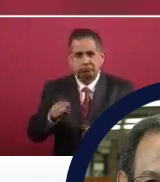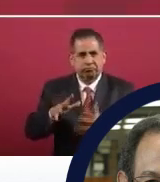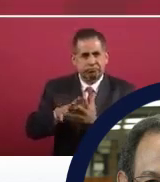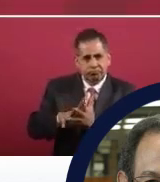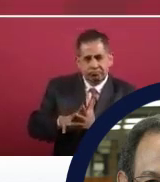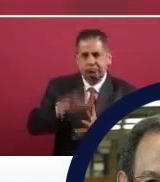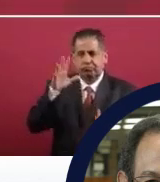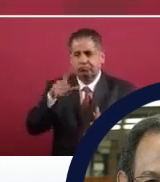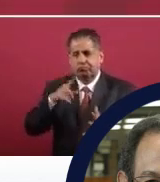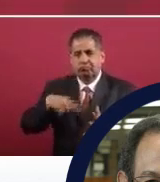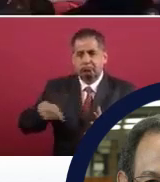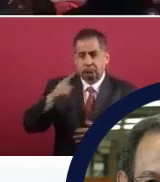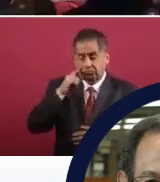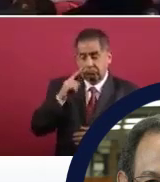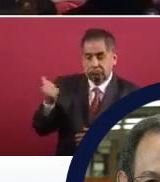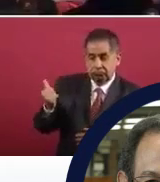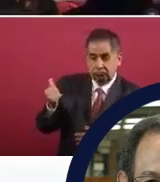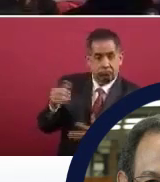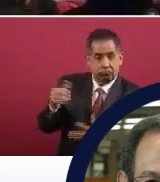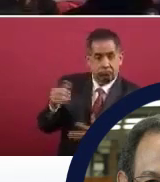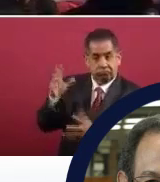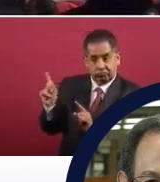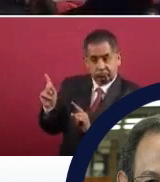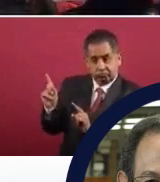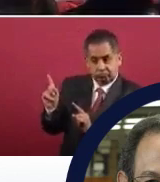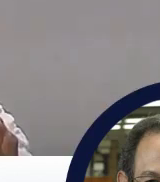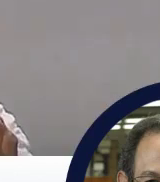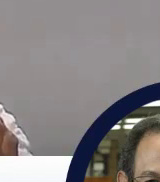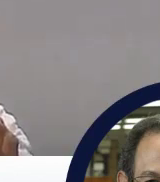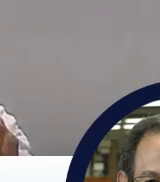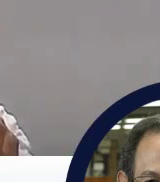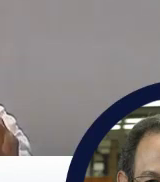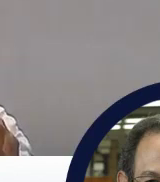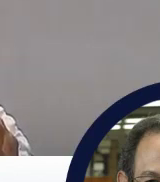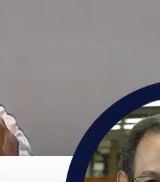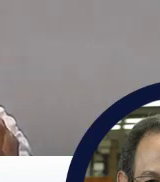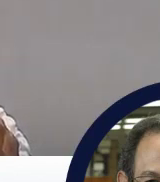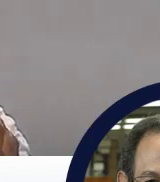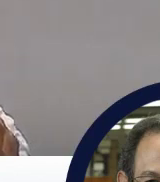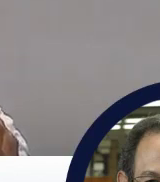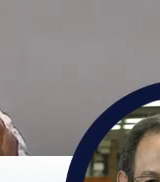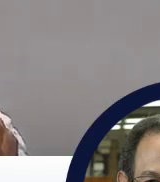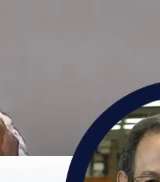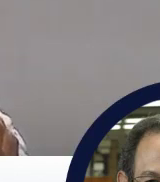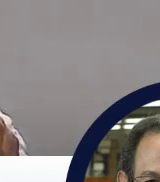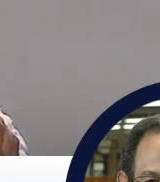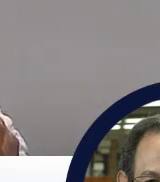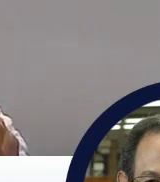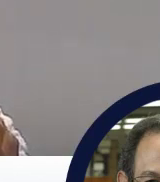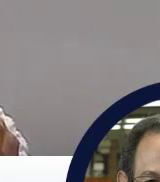es proteger la dignidad humana y los derechos que tiene